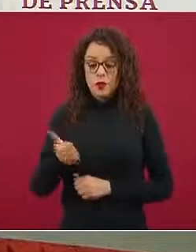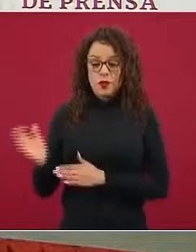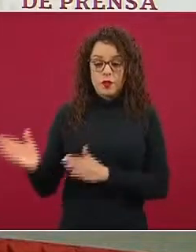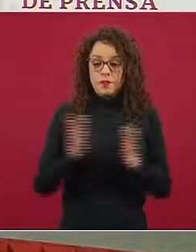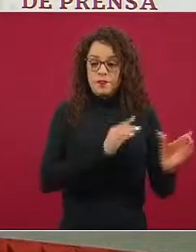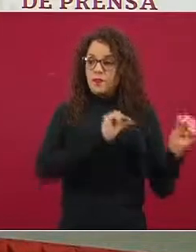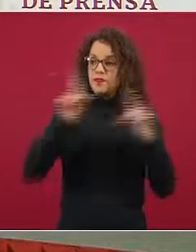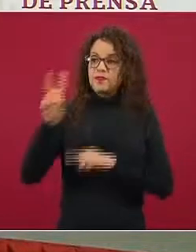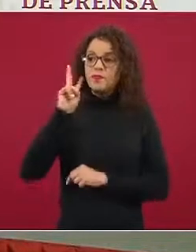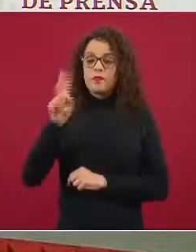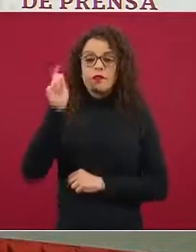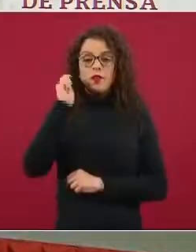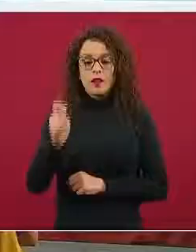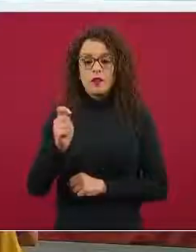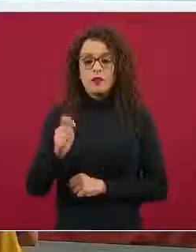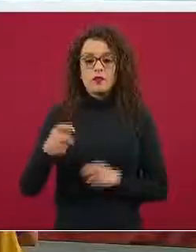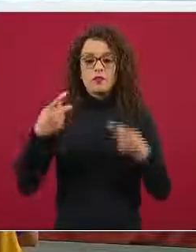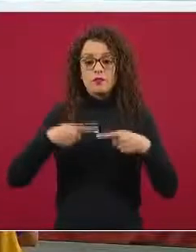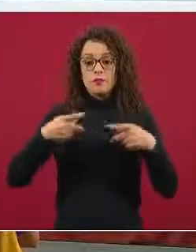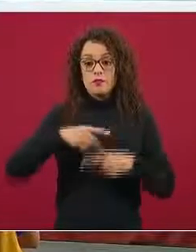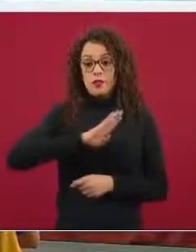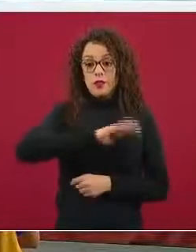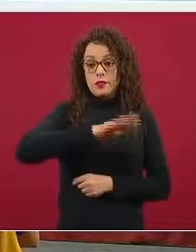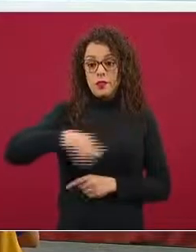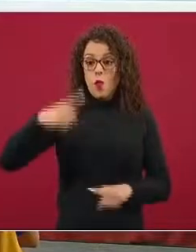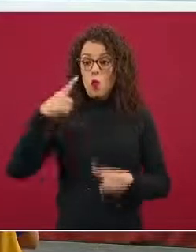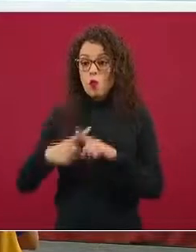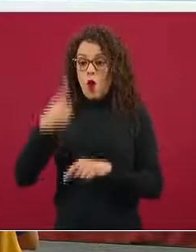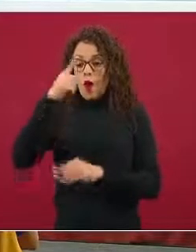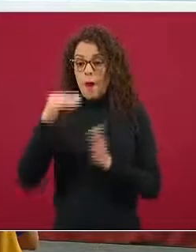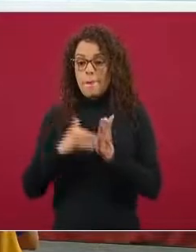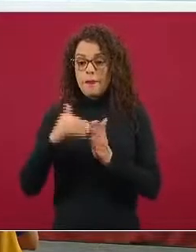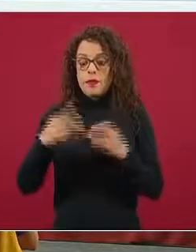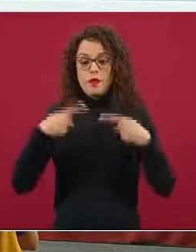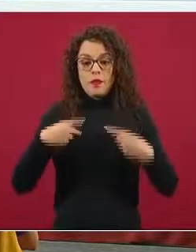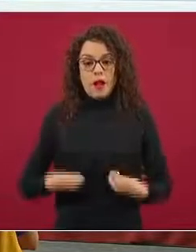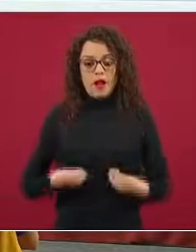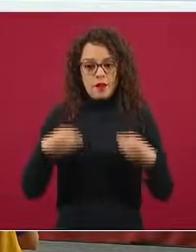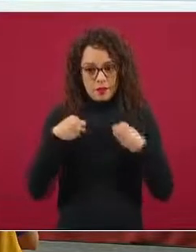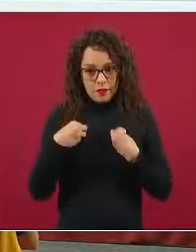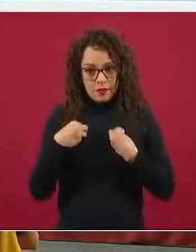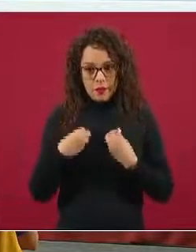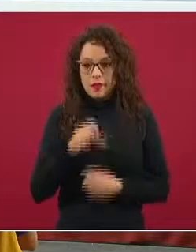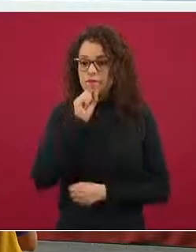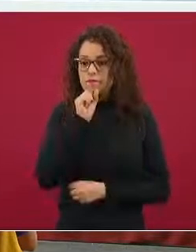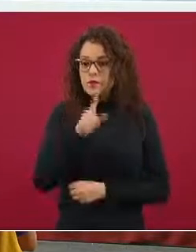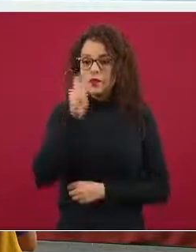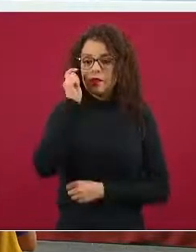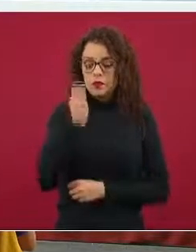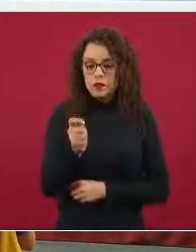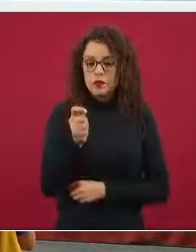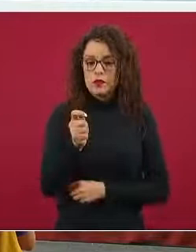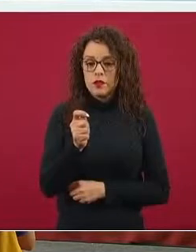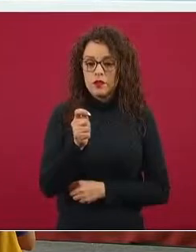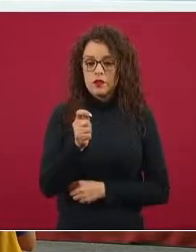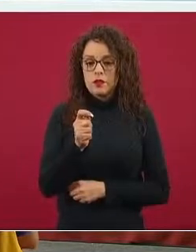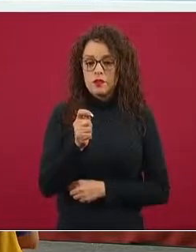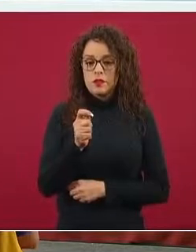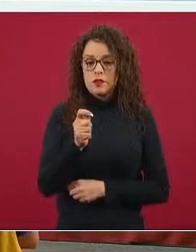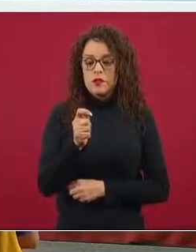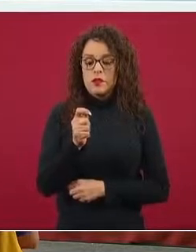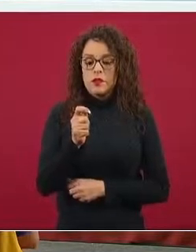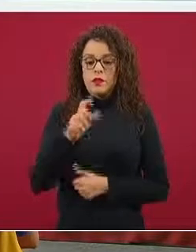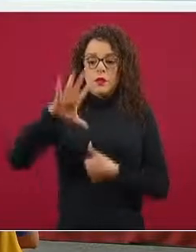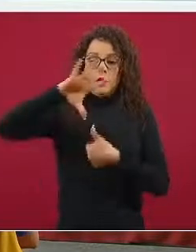defunciones nuevas por millón para ver un poco el comportamiento de la mortalidad. América del Sur igual sigue disminuyendo, América del